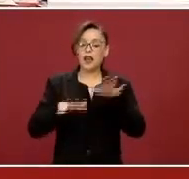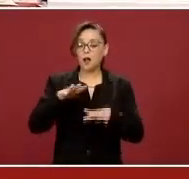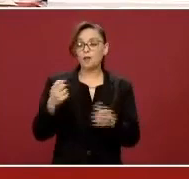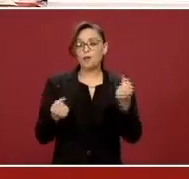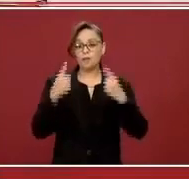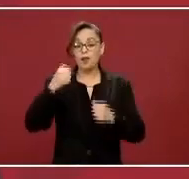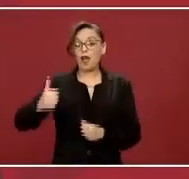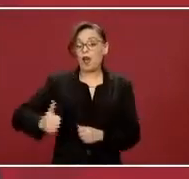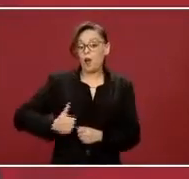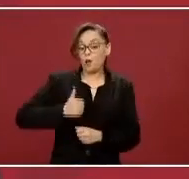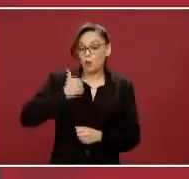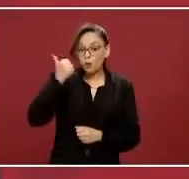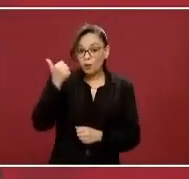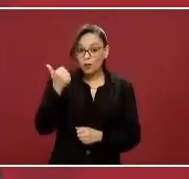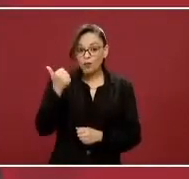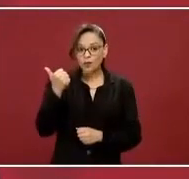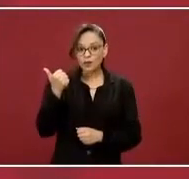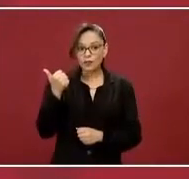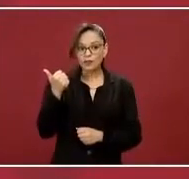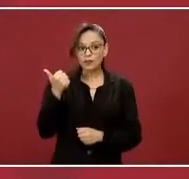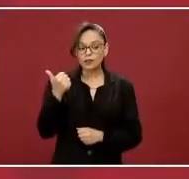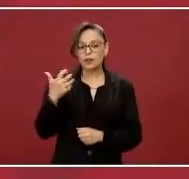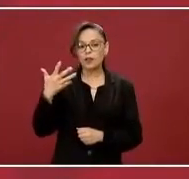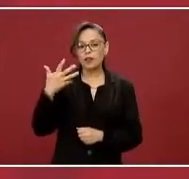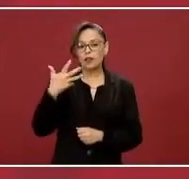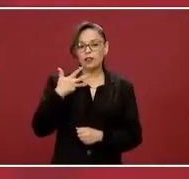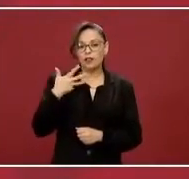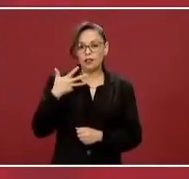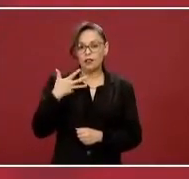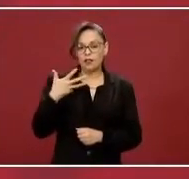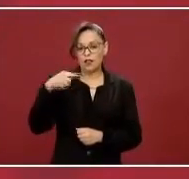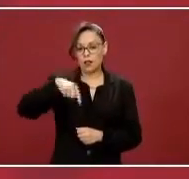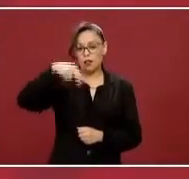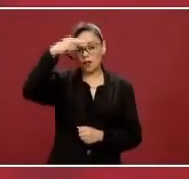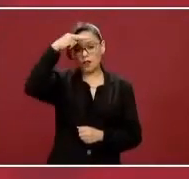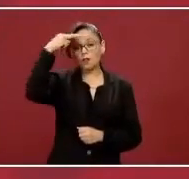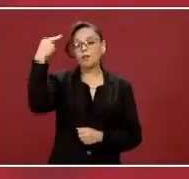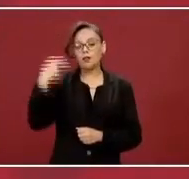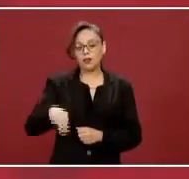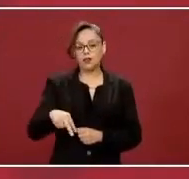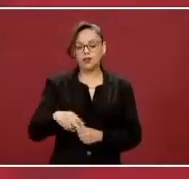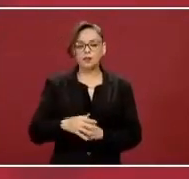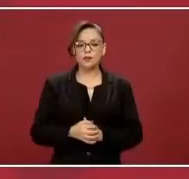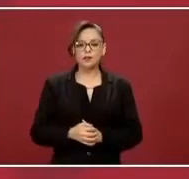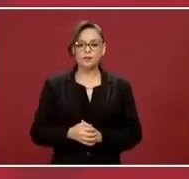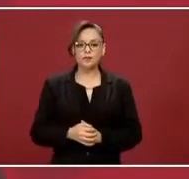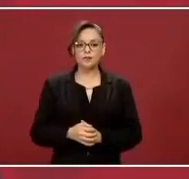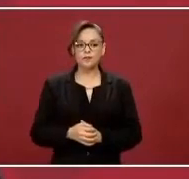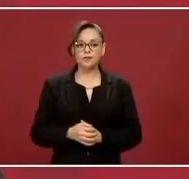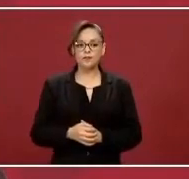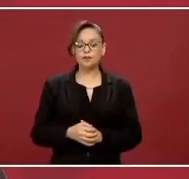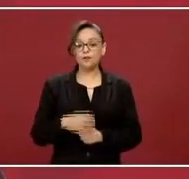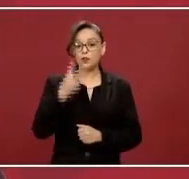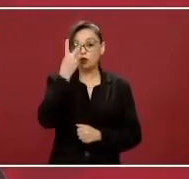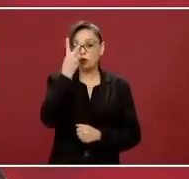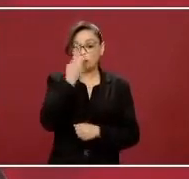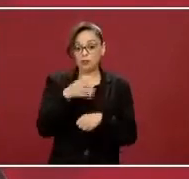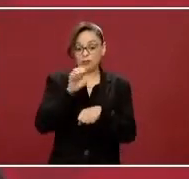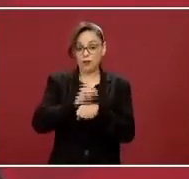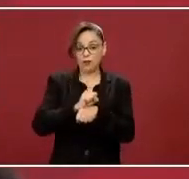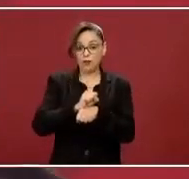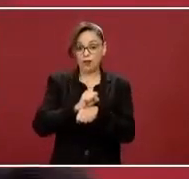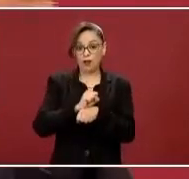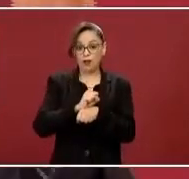las oportunidades que tuvo México, que fue que solo con agregar 2 semanas de suspensión de las